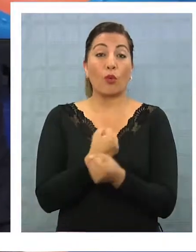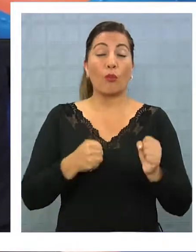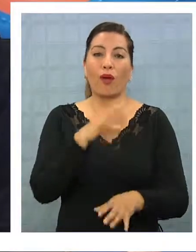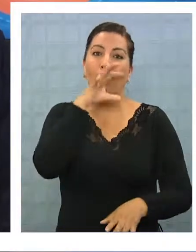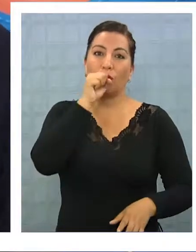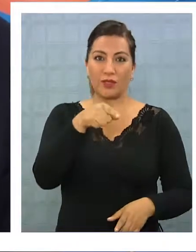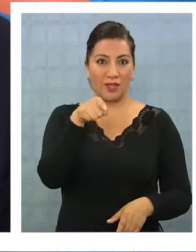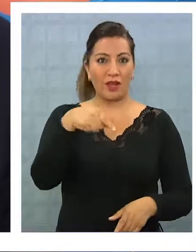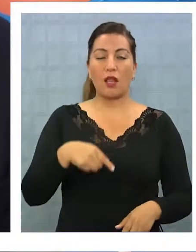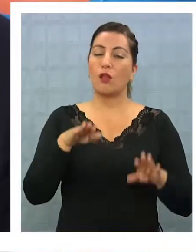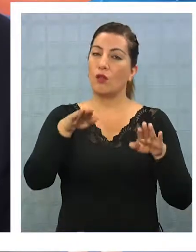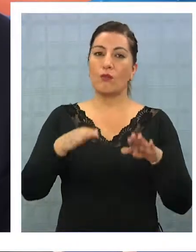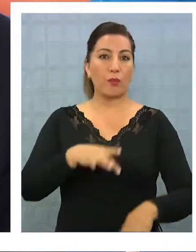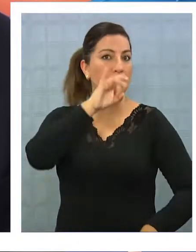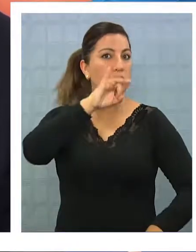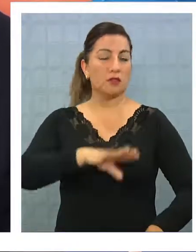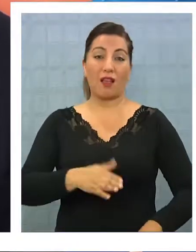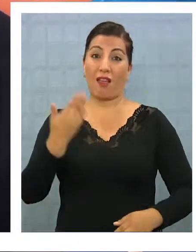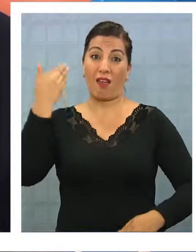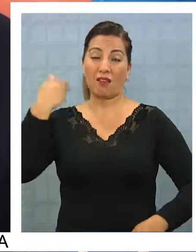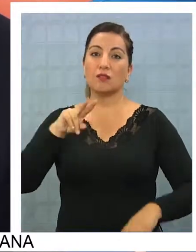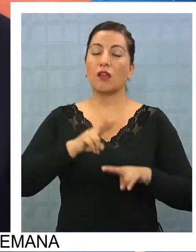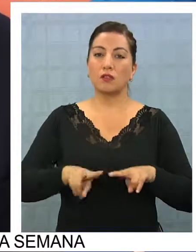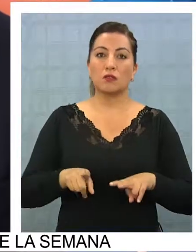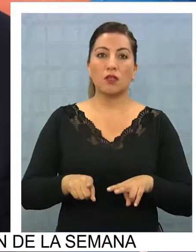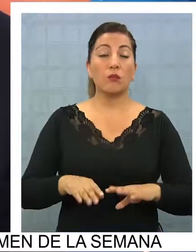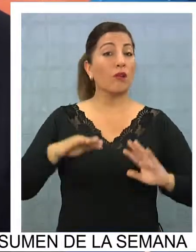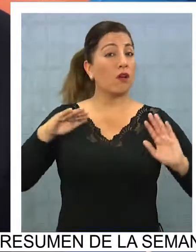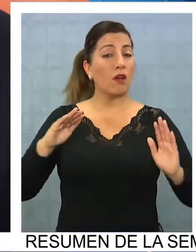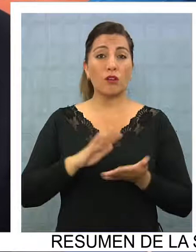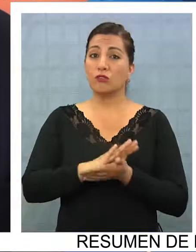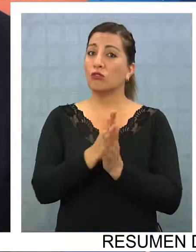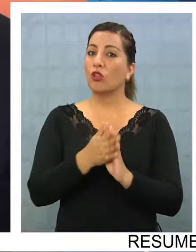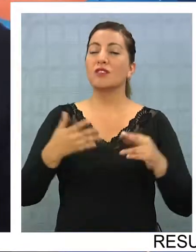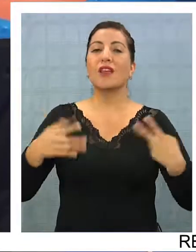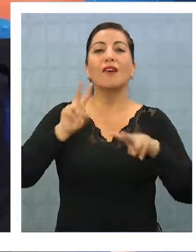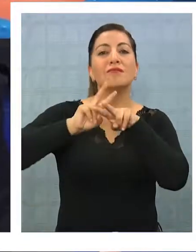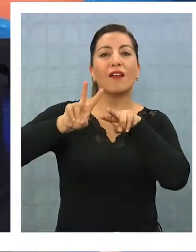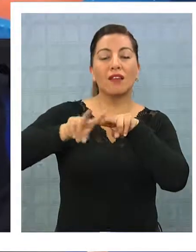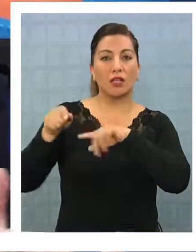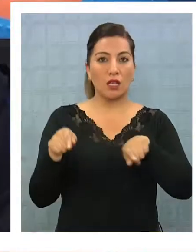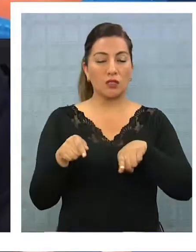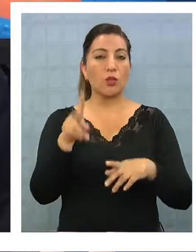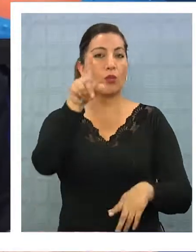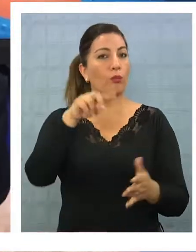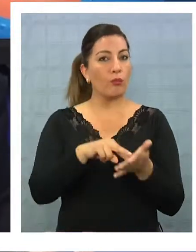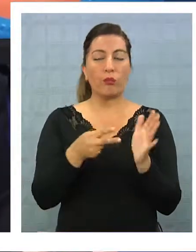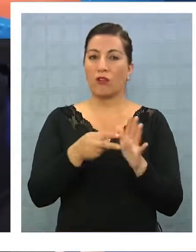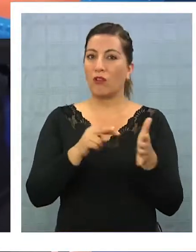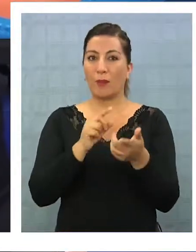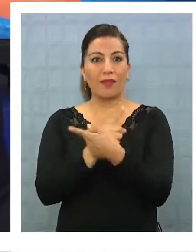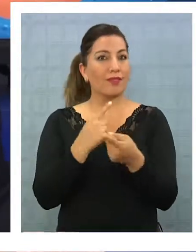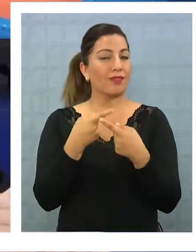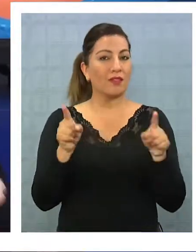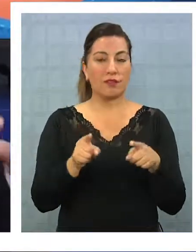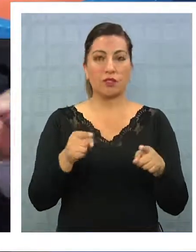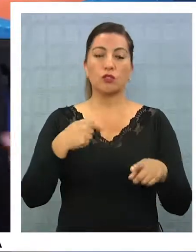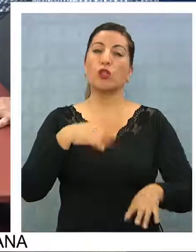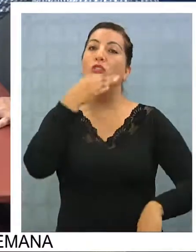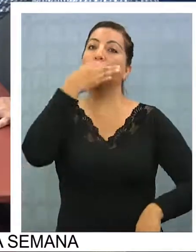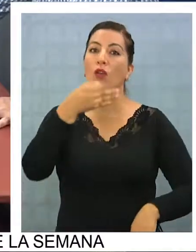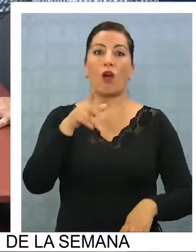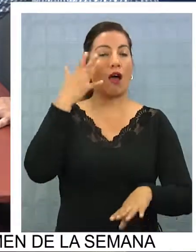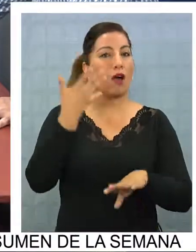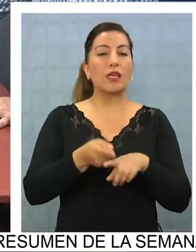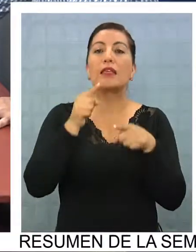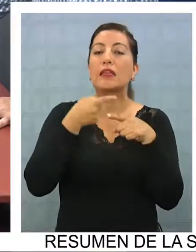intolerable, como en realidad en Chile en un momento ocurrió. Pero todo eso ya está corregido. Ahora, un problema completamente distinto, porque si yo digo le